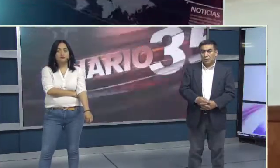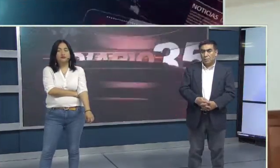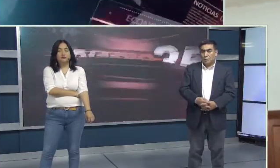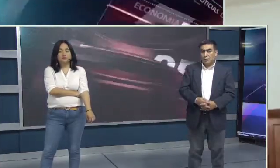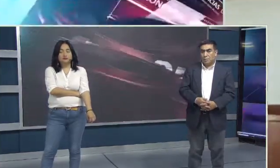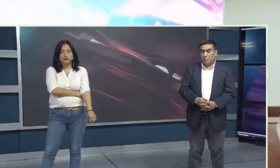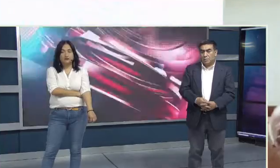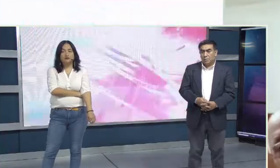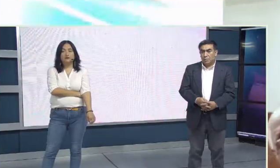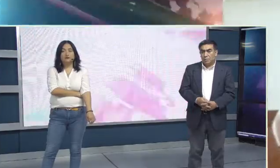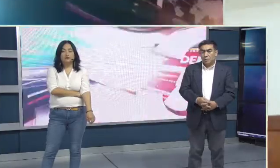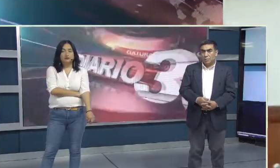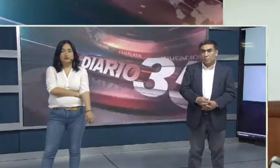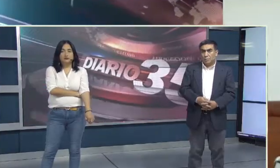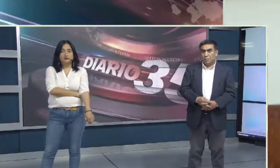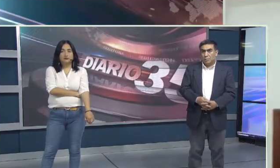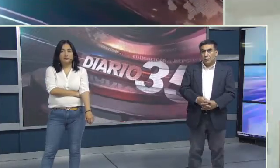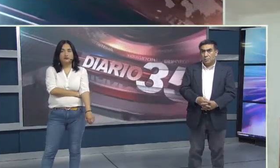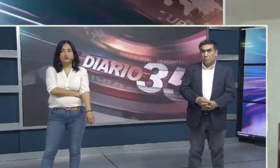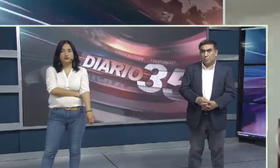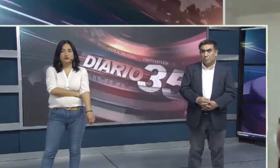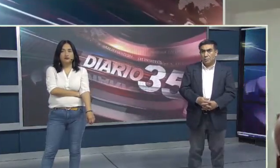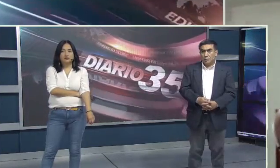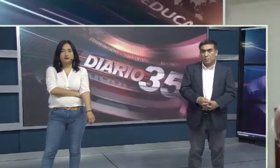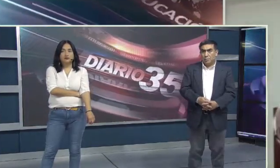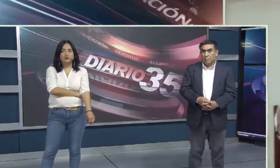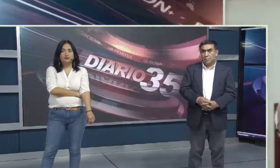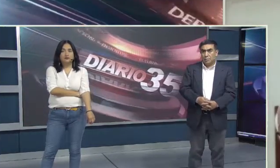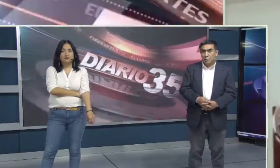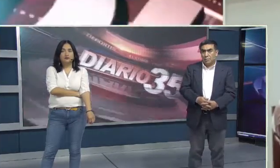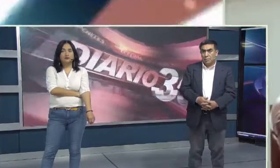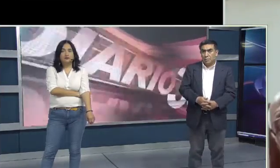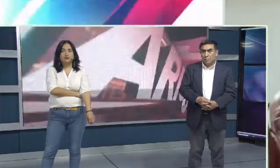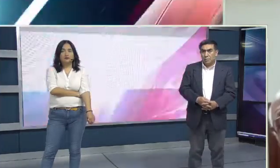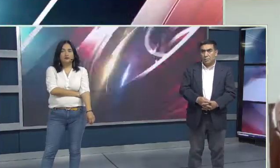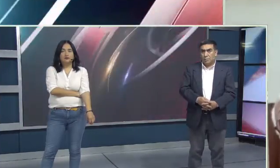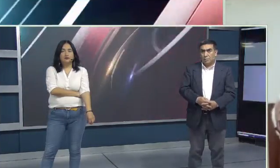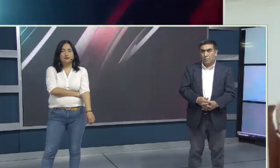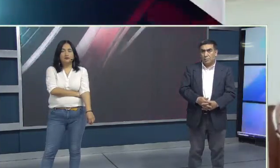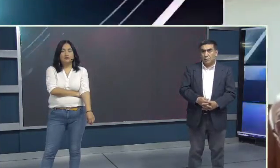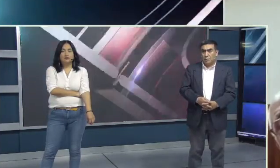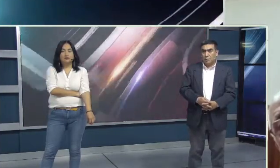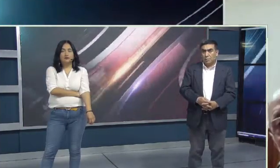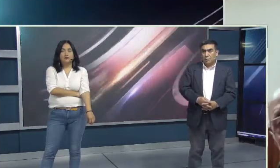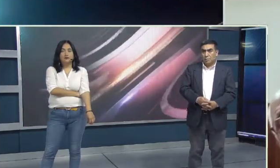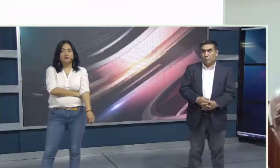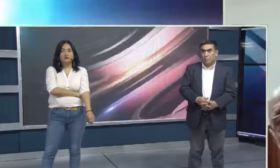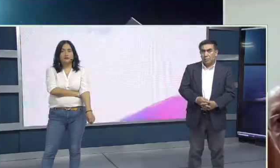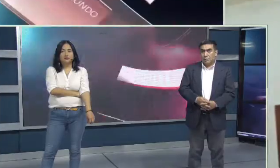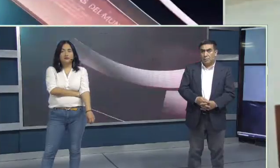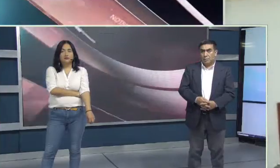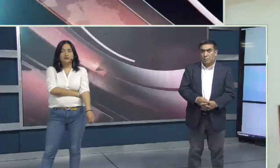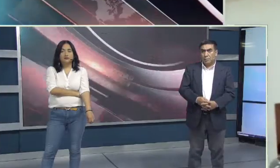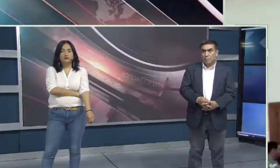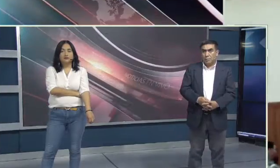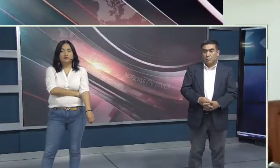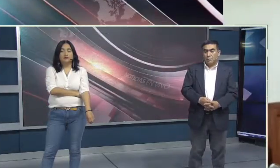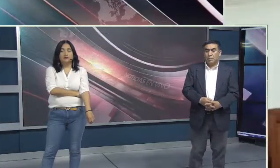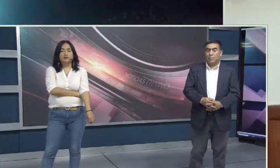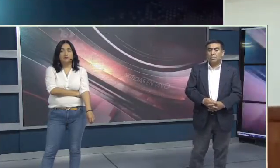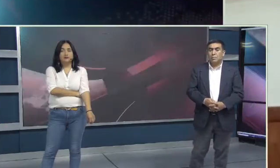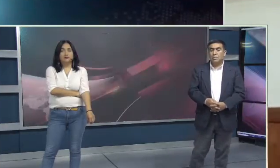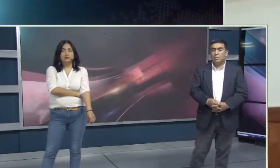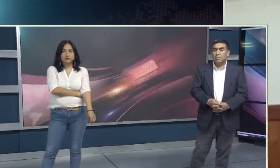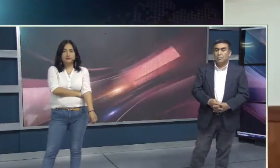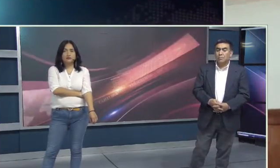fueran de carácter endógeno, que fueran de aplicación en la provincia. Tuvieron que ver algunas propuestas con el mantener algunas políticas públicas que